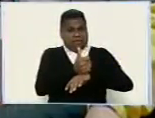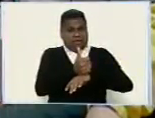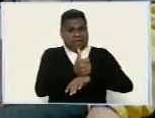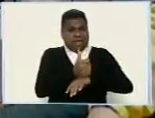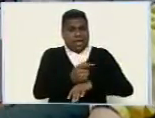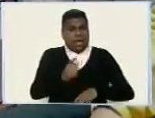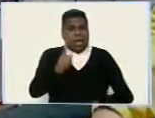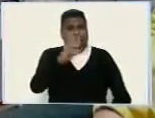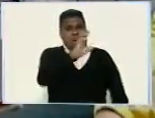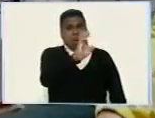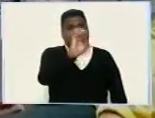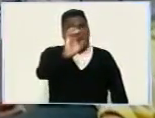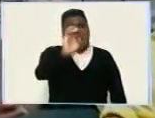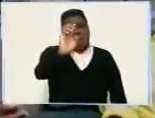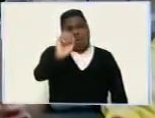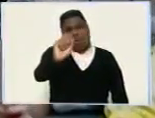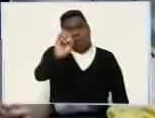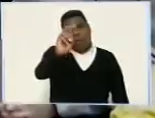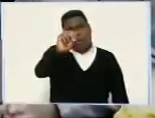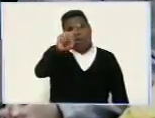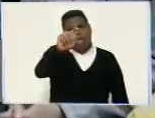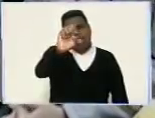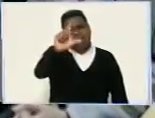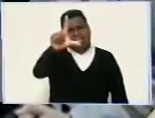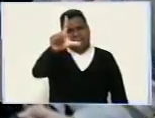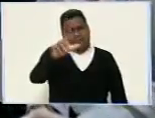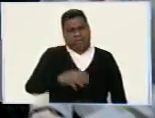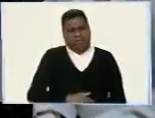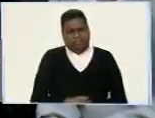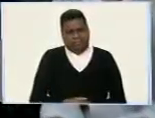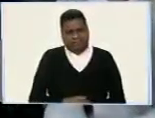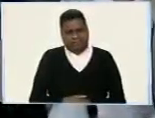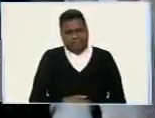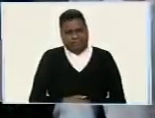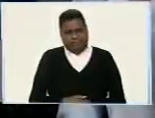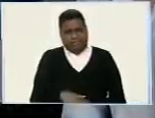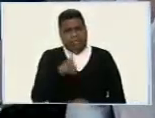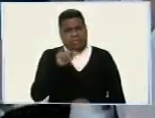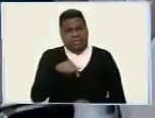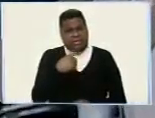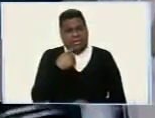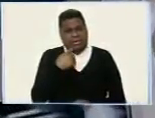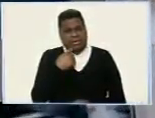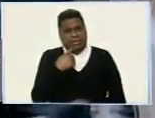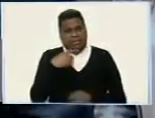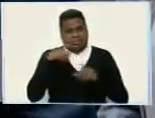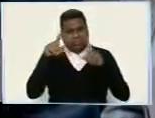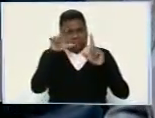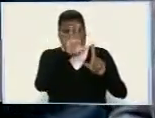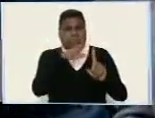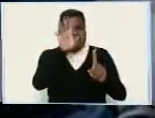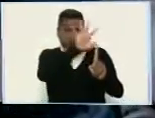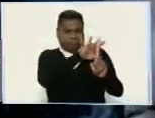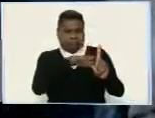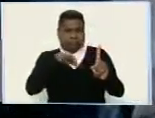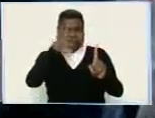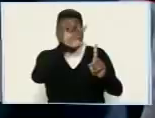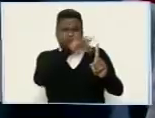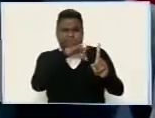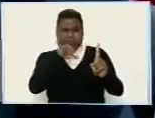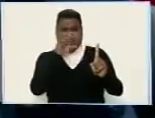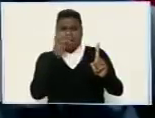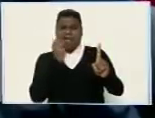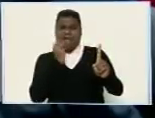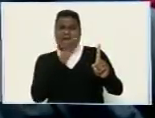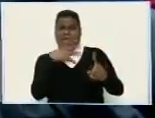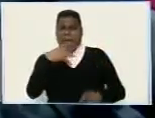Imagínense ustedes, a Diosdado incluso la derecha de este país, los medios de comunicación, trataron de endulzarlo, dándole un premio como el